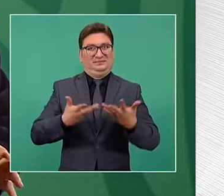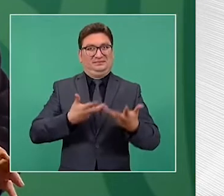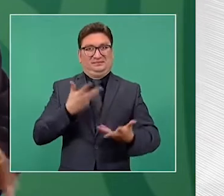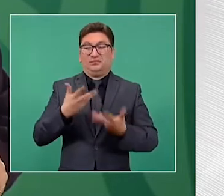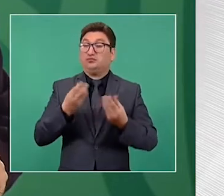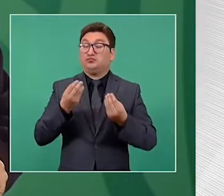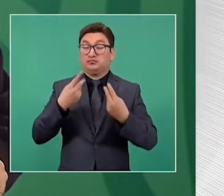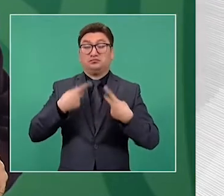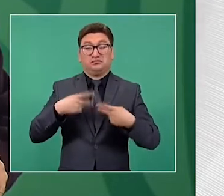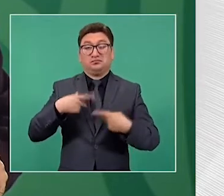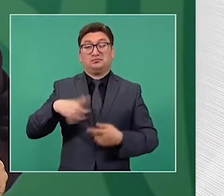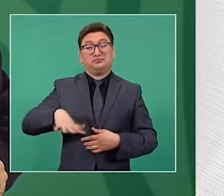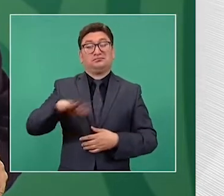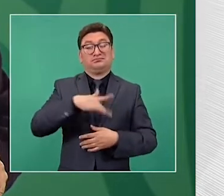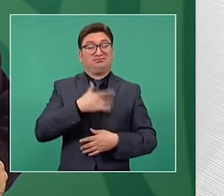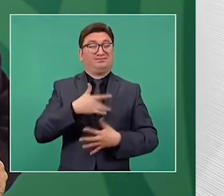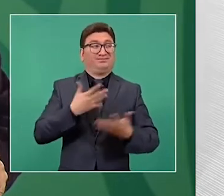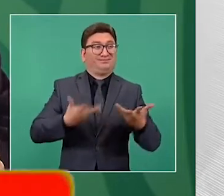para muchos.